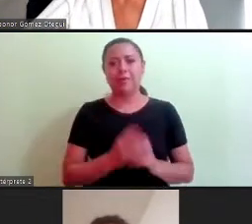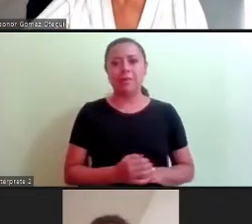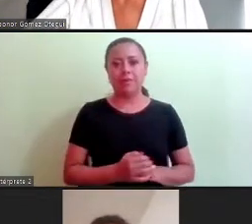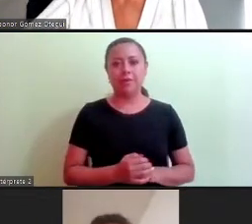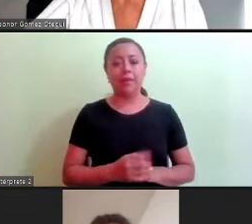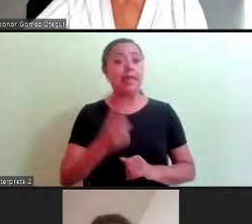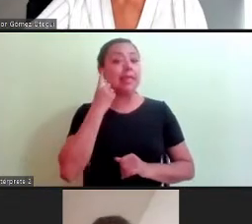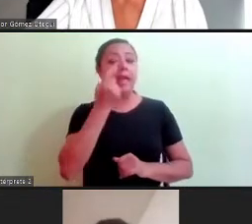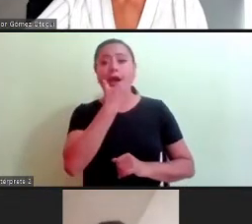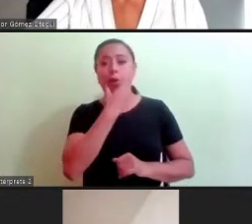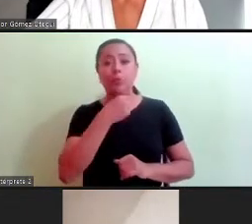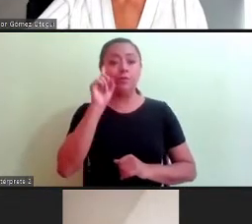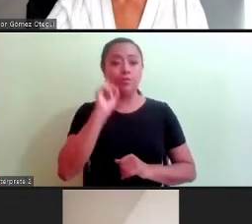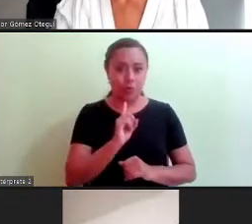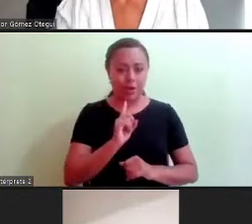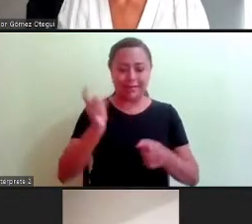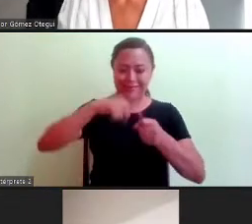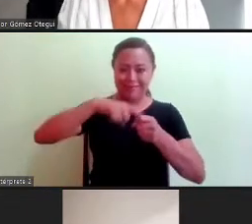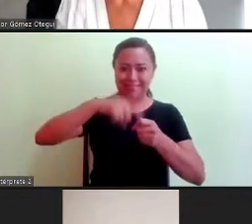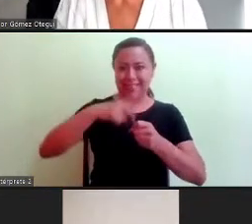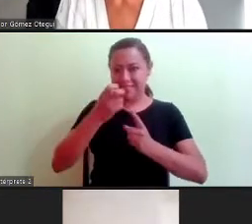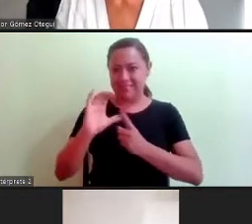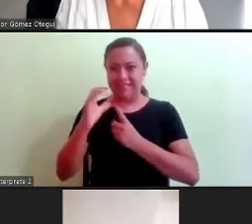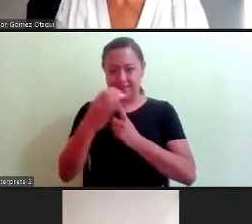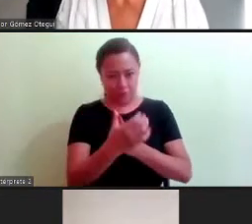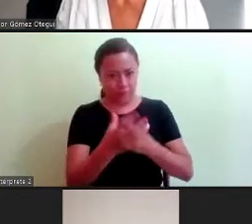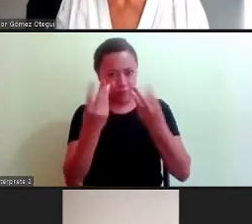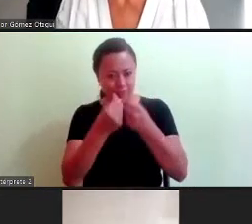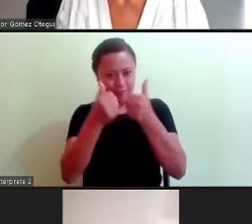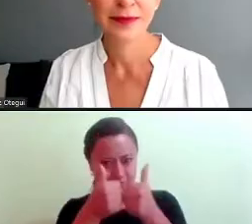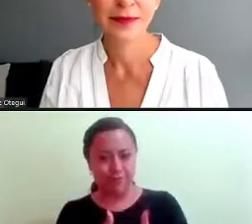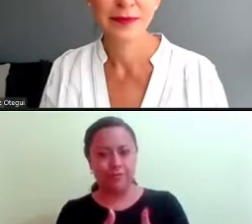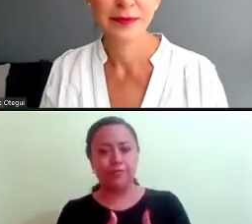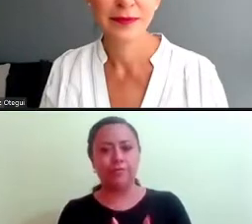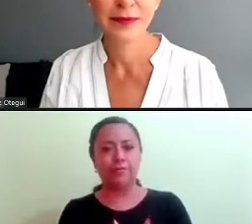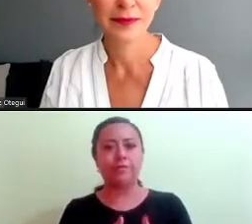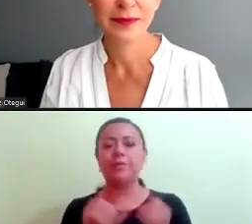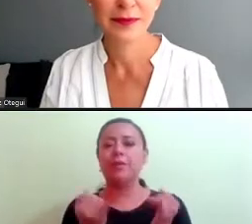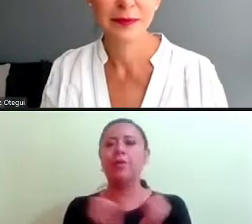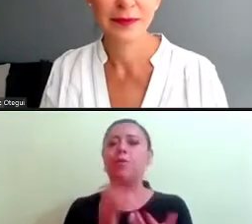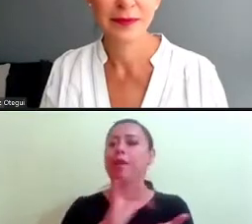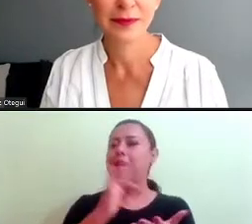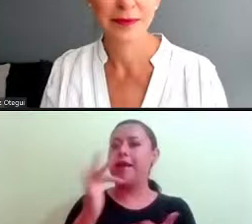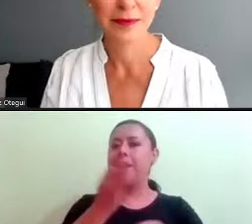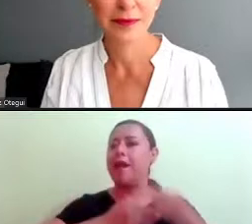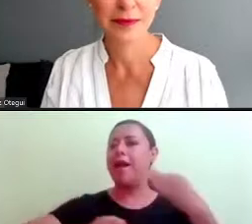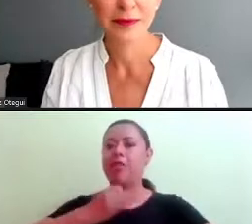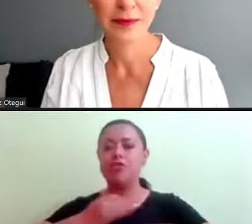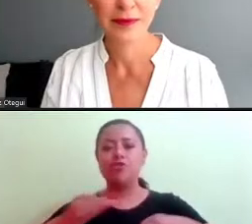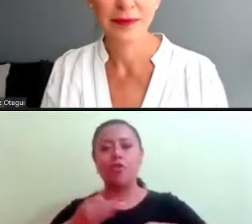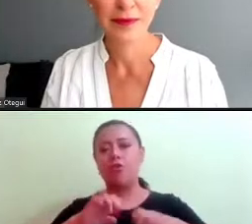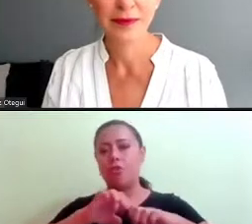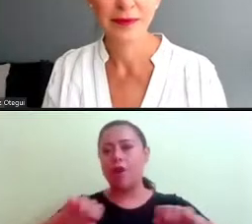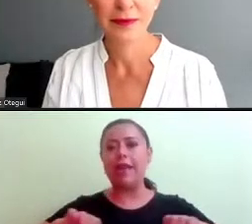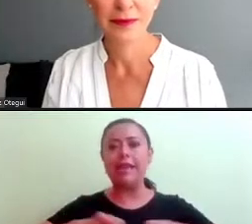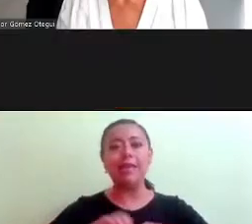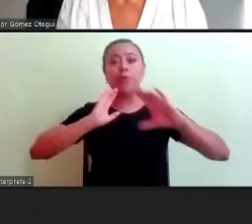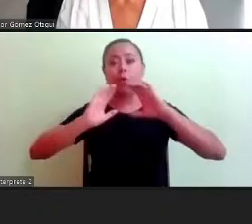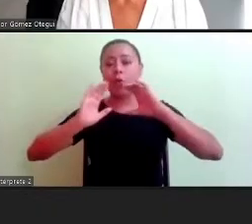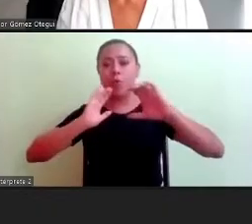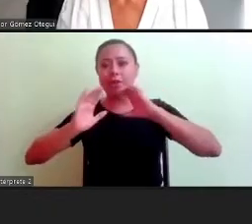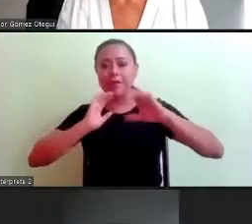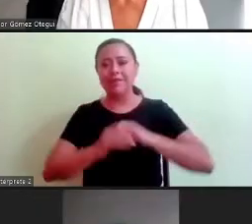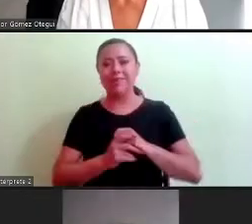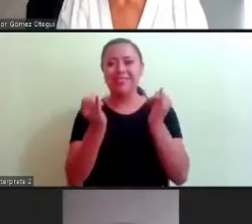las diputadas y diputados integrantes que estuvieron aquí presentes. Gracias a todo el equipo de comunicación social, a